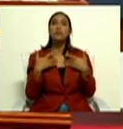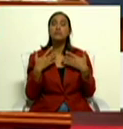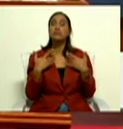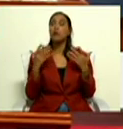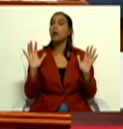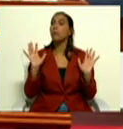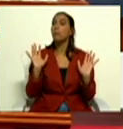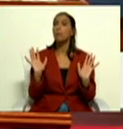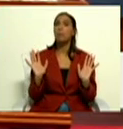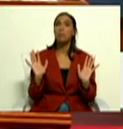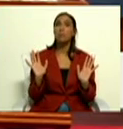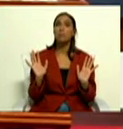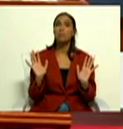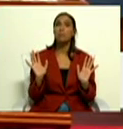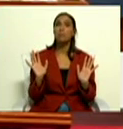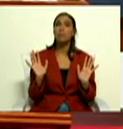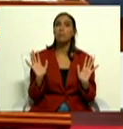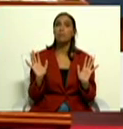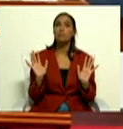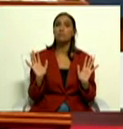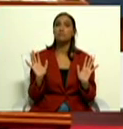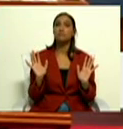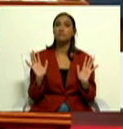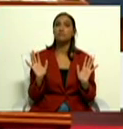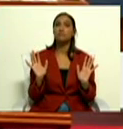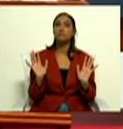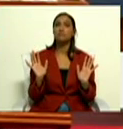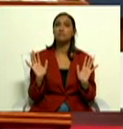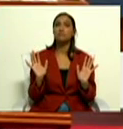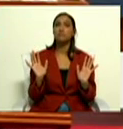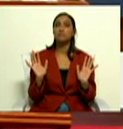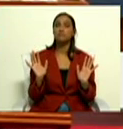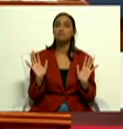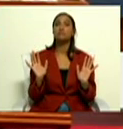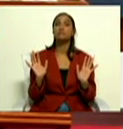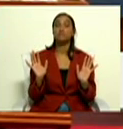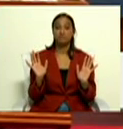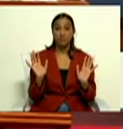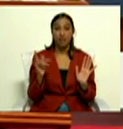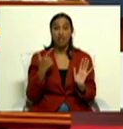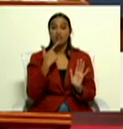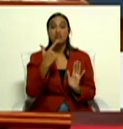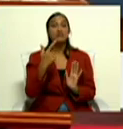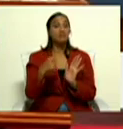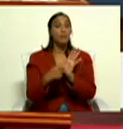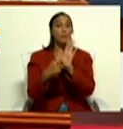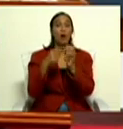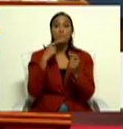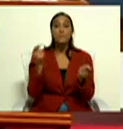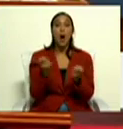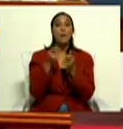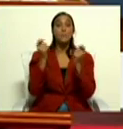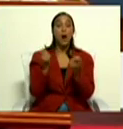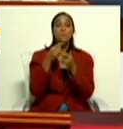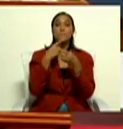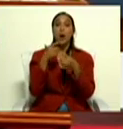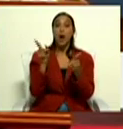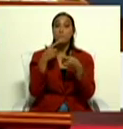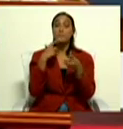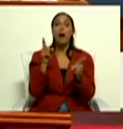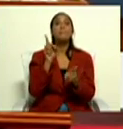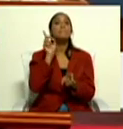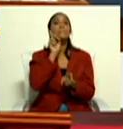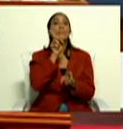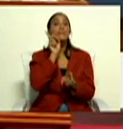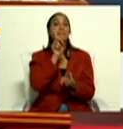cosa, simples, repito, difamaciones para ellos justificar la andanada de